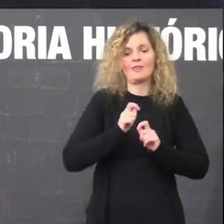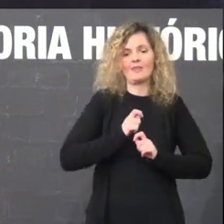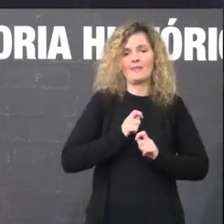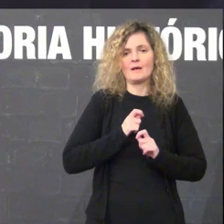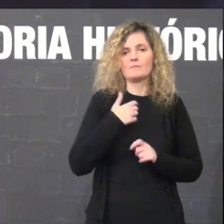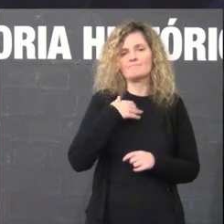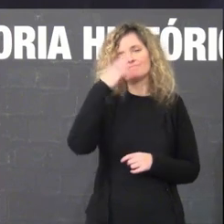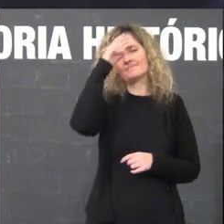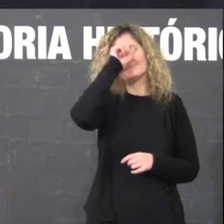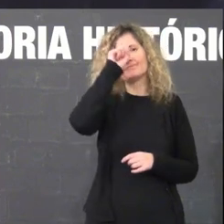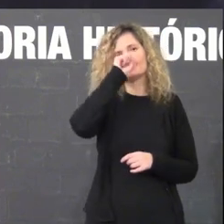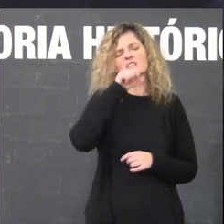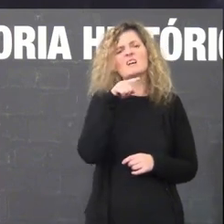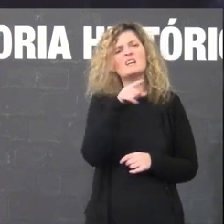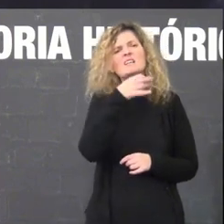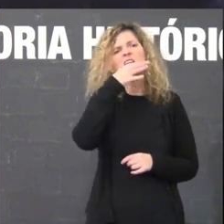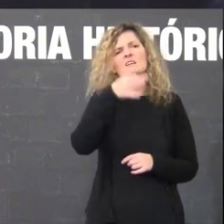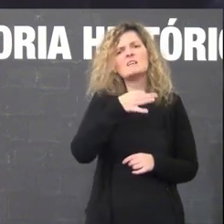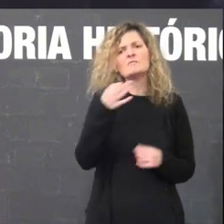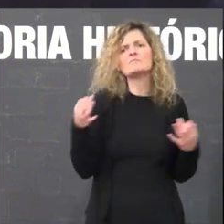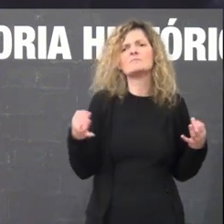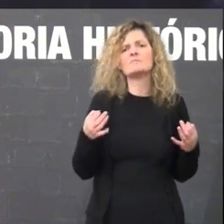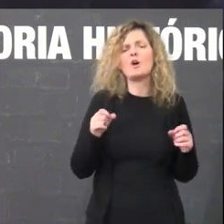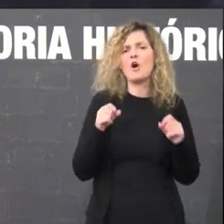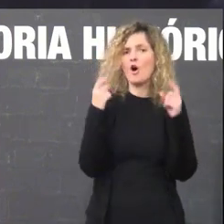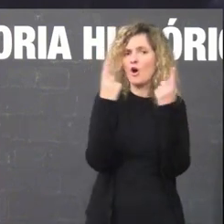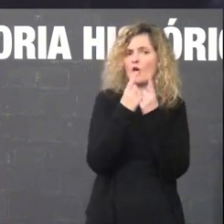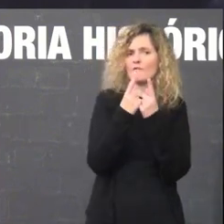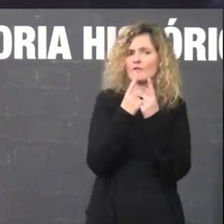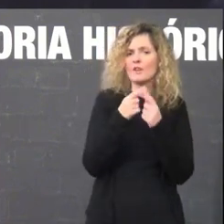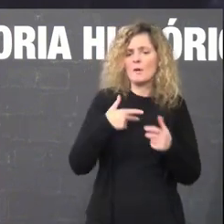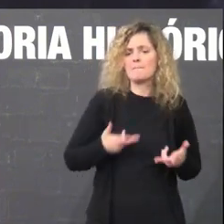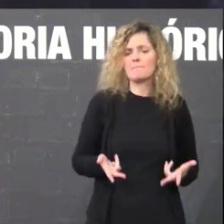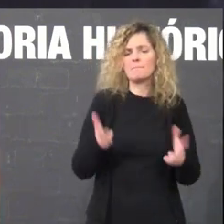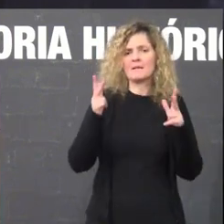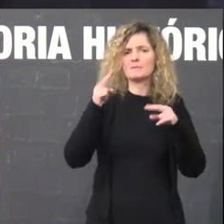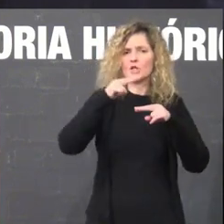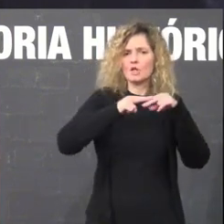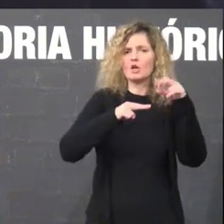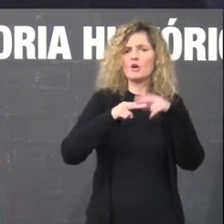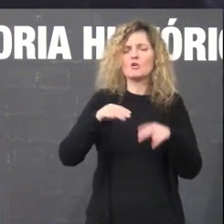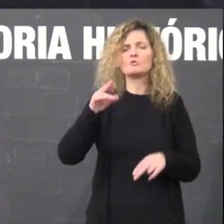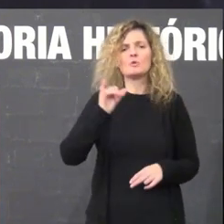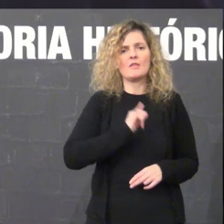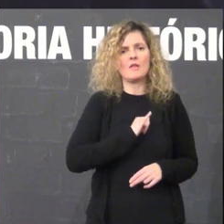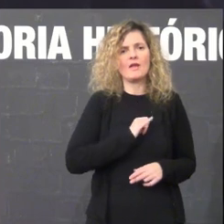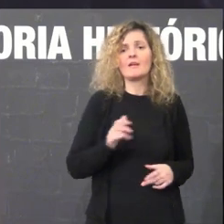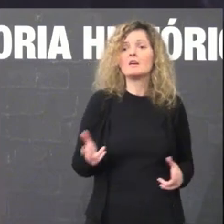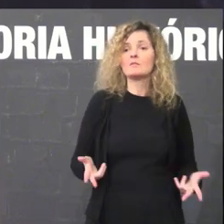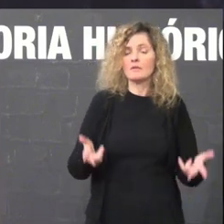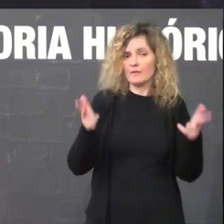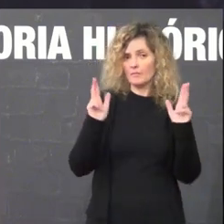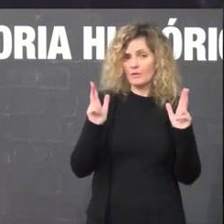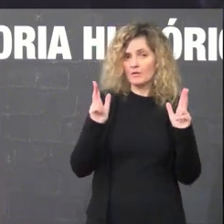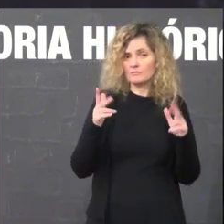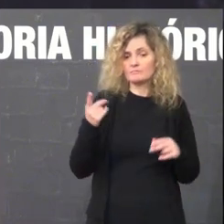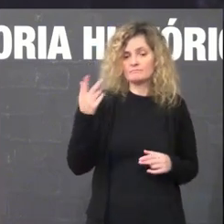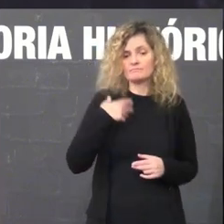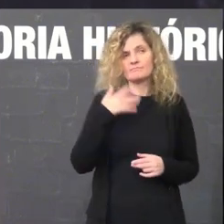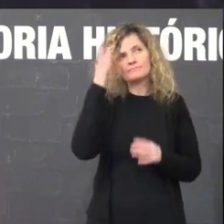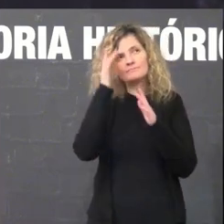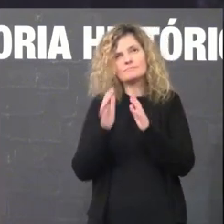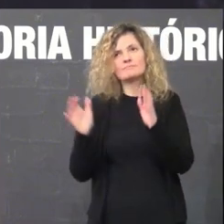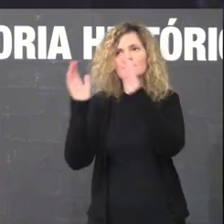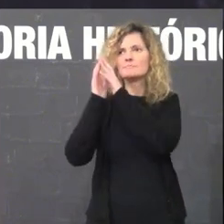en mi opinión porque ese relato oficial es lo que permite construir una identidad democrática en la que los